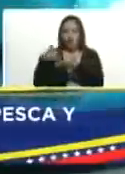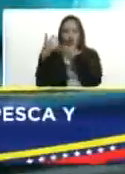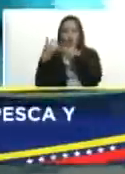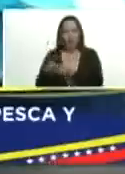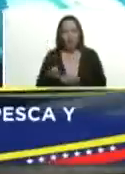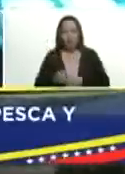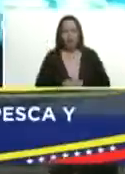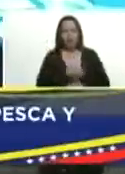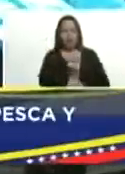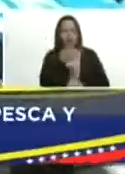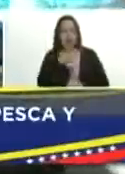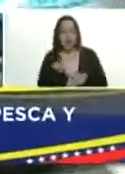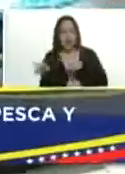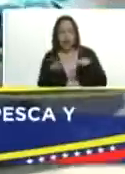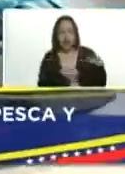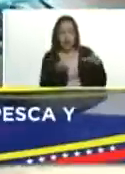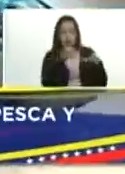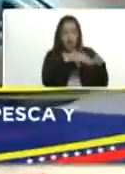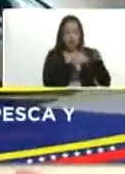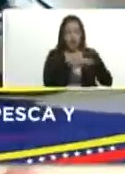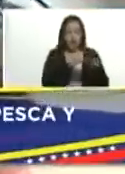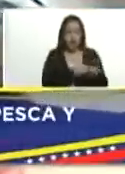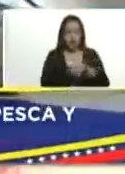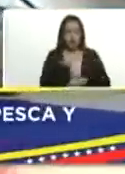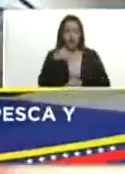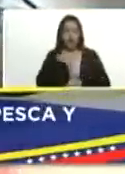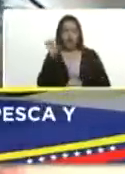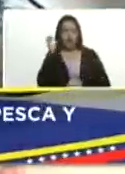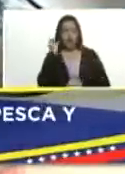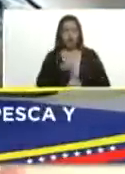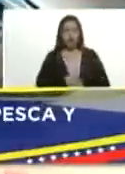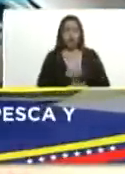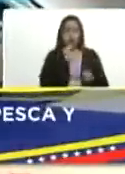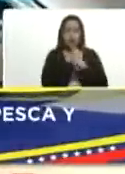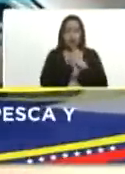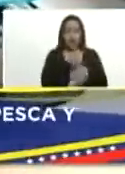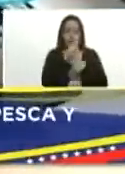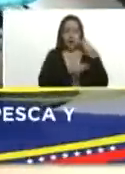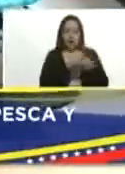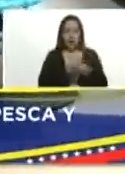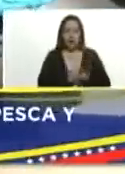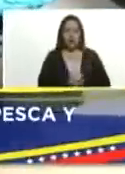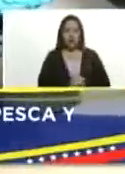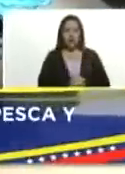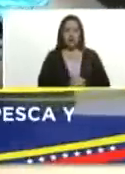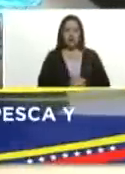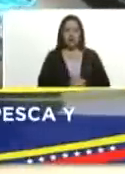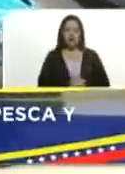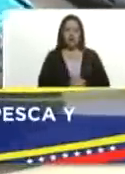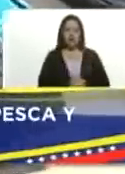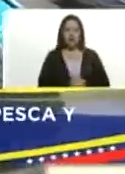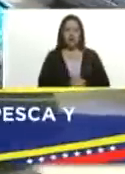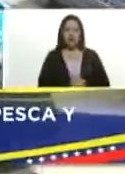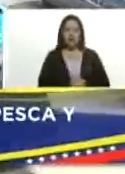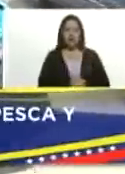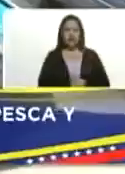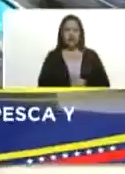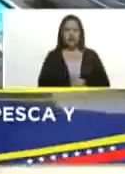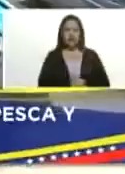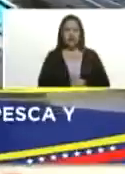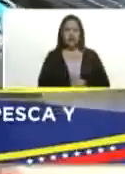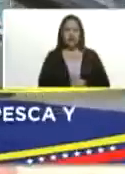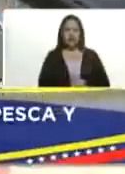sale el empaque, correcto. Aquí está la chica que hace su trabajo, la operadora. Ah, María de la Rosa, mira, saluda a tu familia,